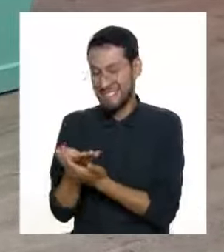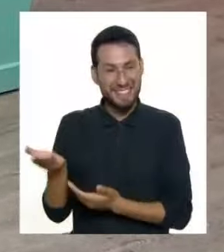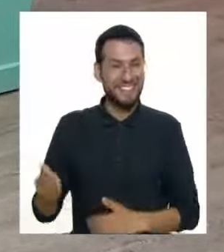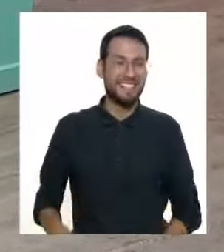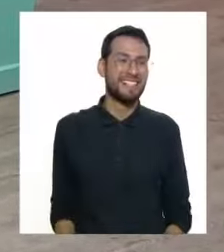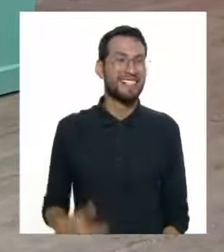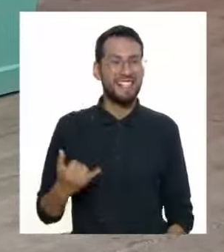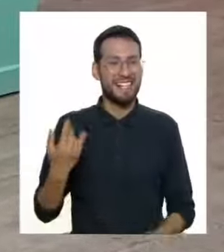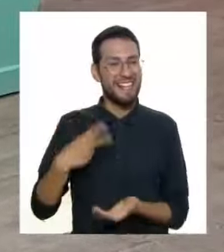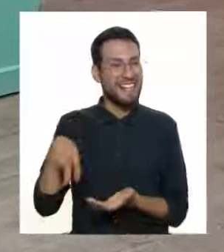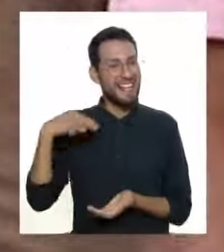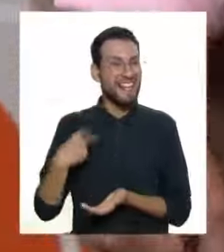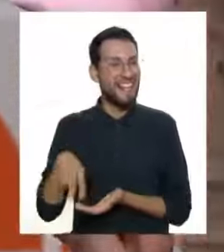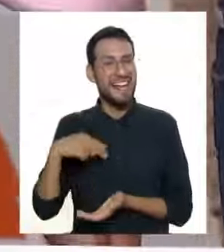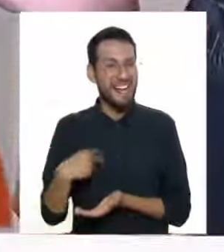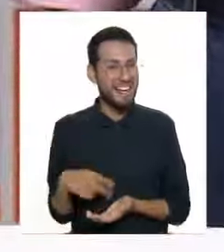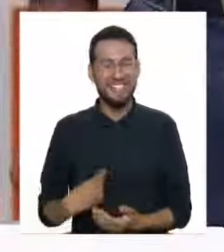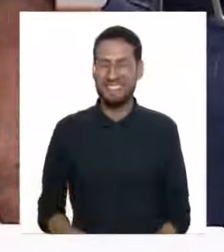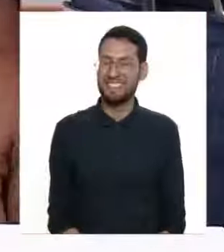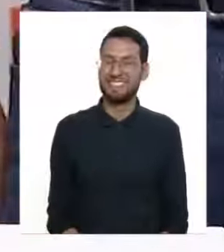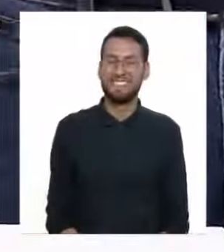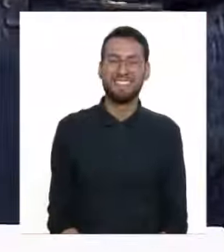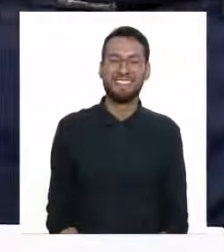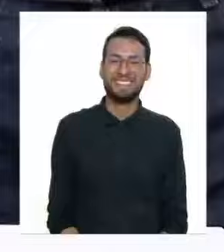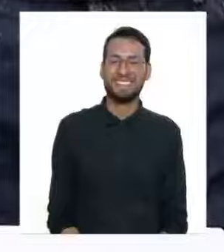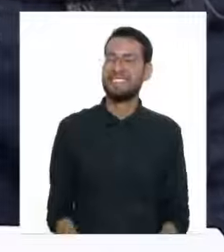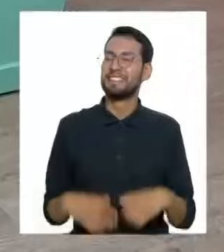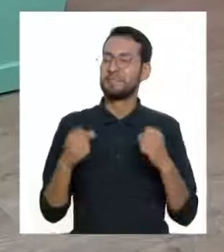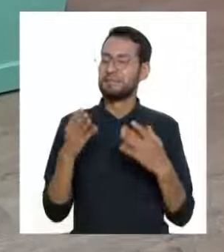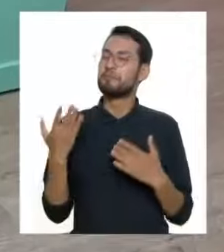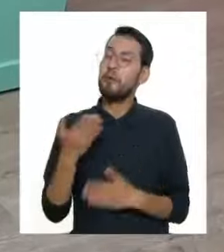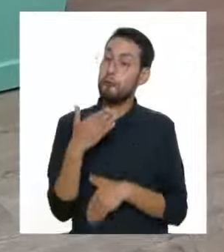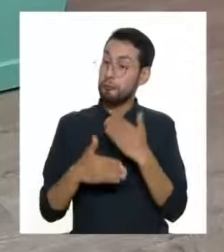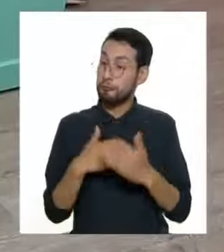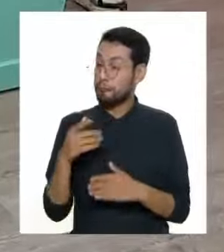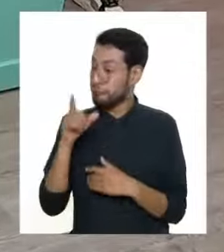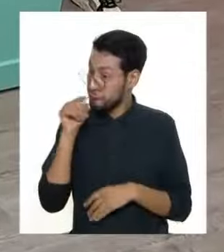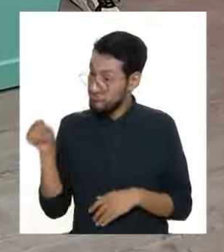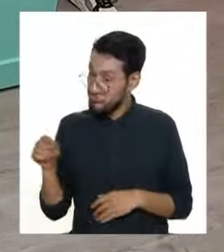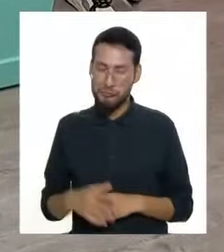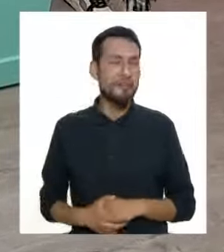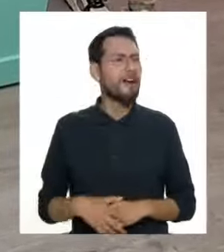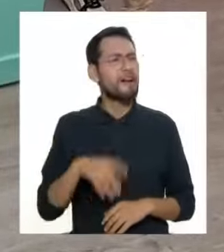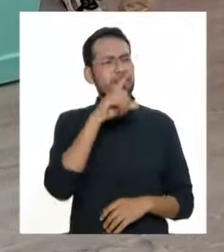El pollito frito. Y vamos a bailar con el pollito frito. Entonces el proceso está en el pollito frito.